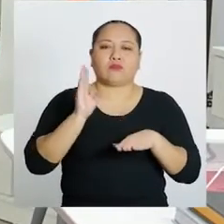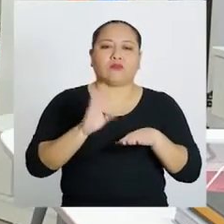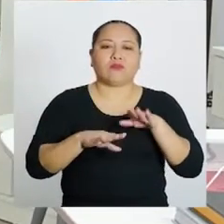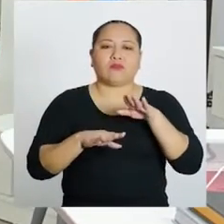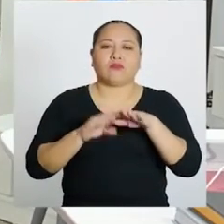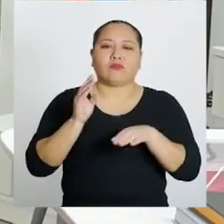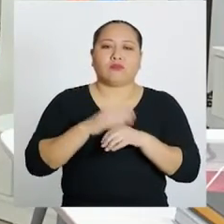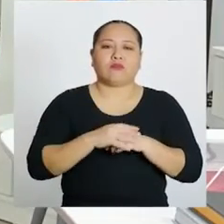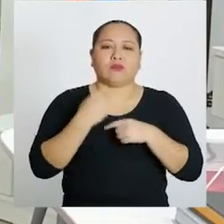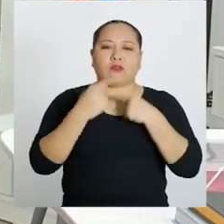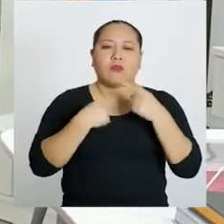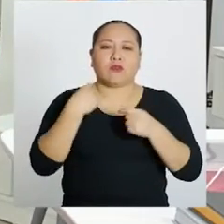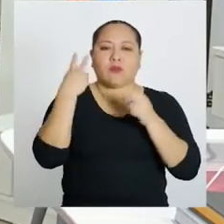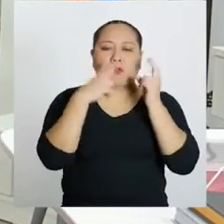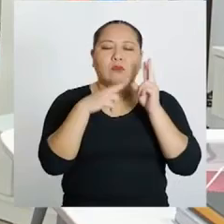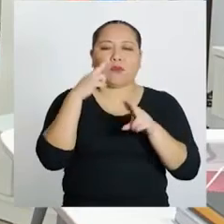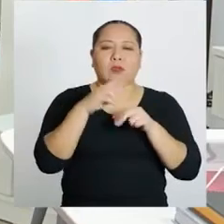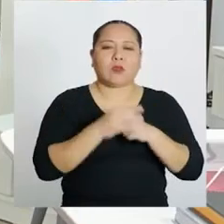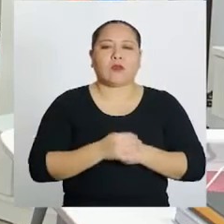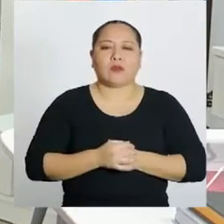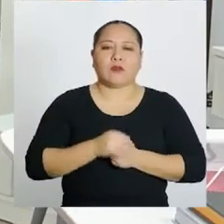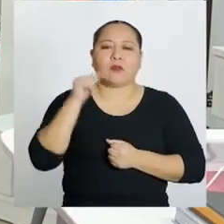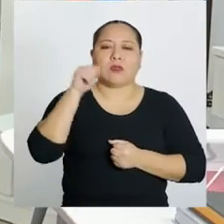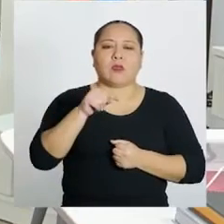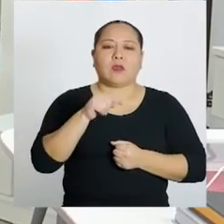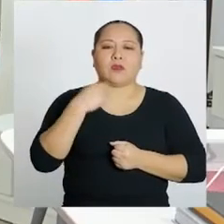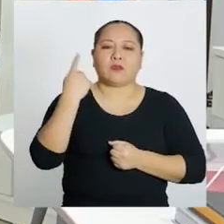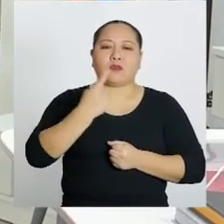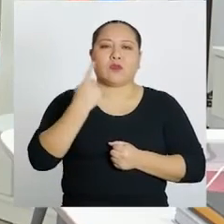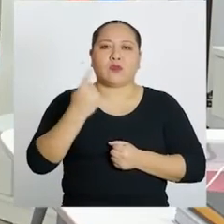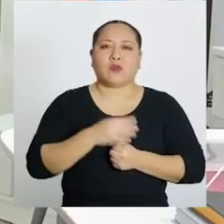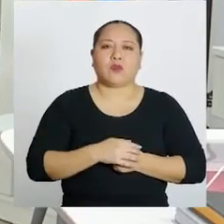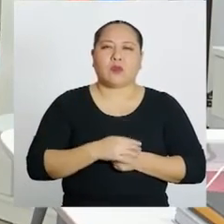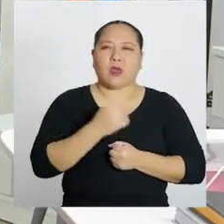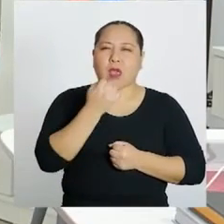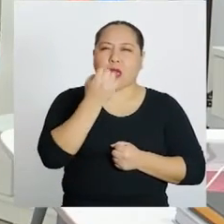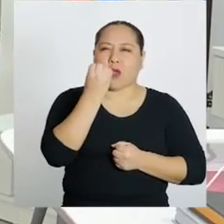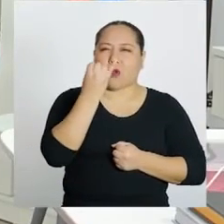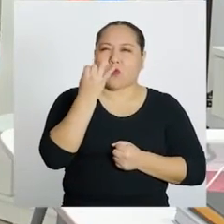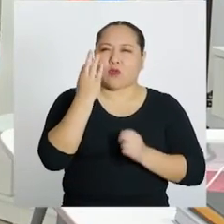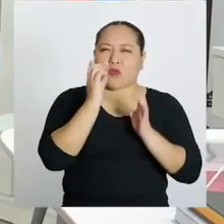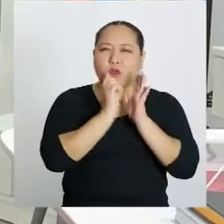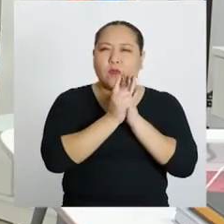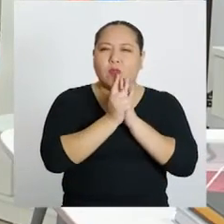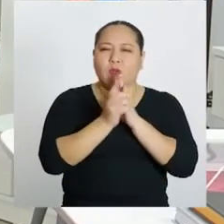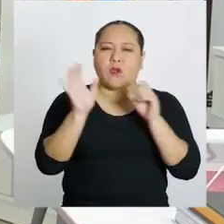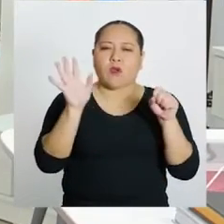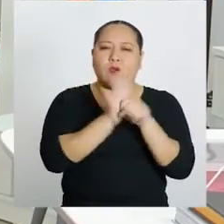Yamile, puedo determinar que estás solo a unos minutos de